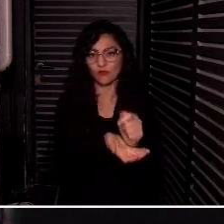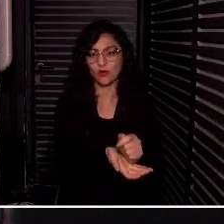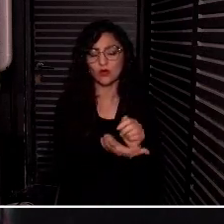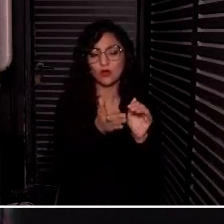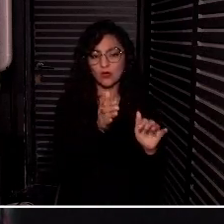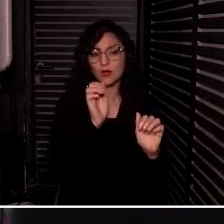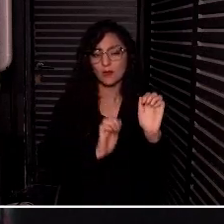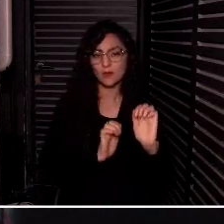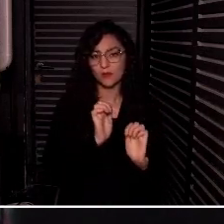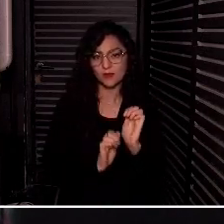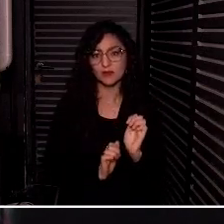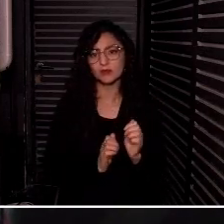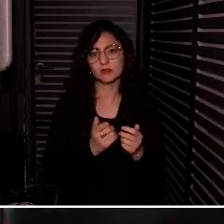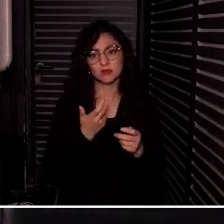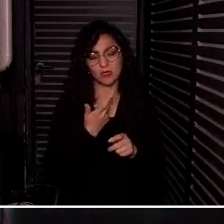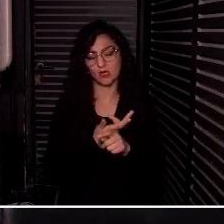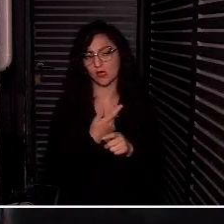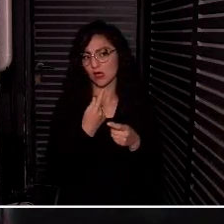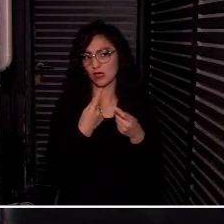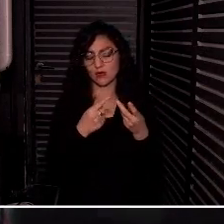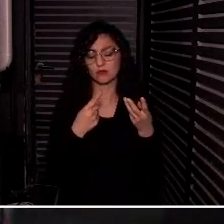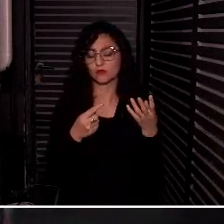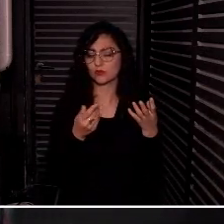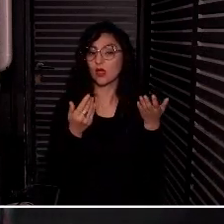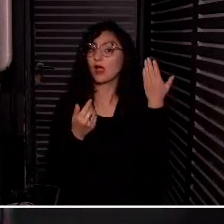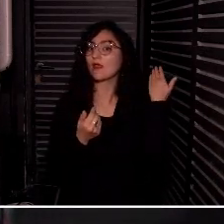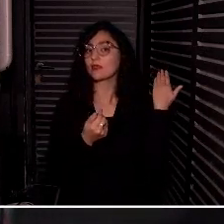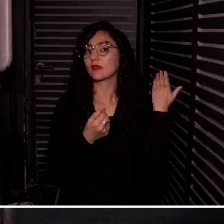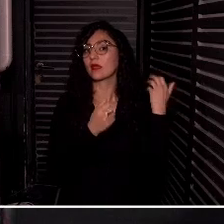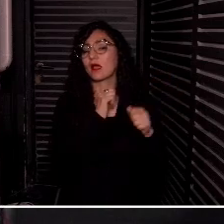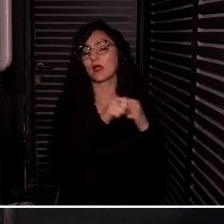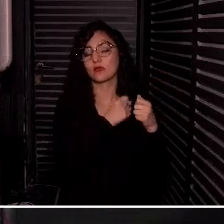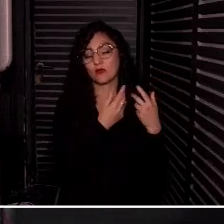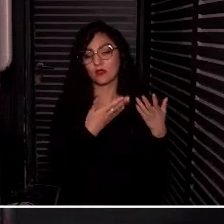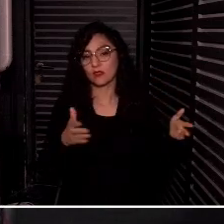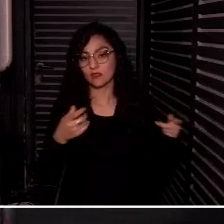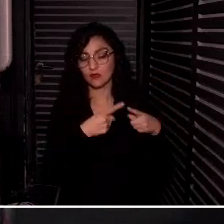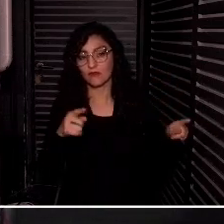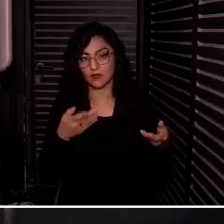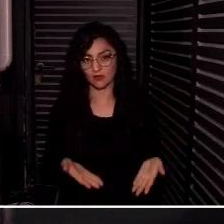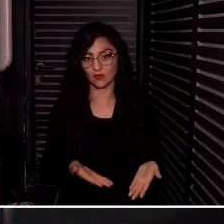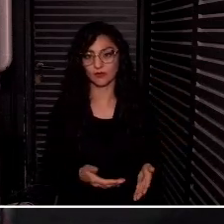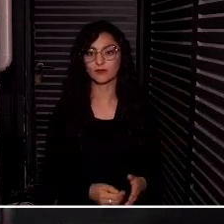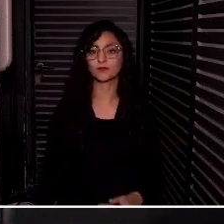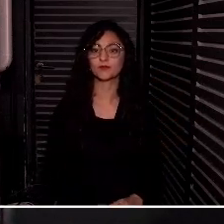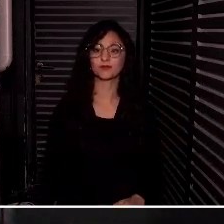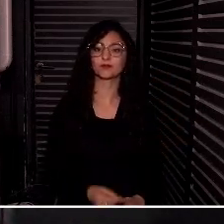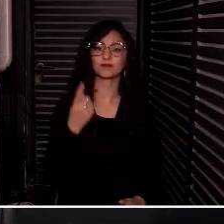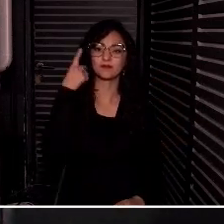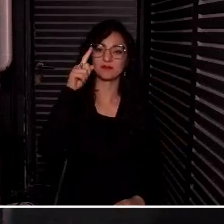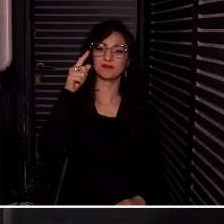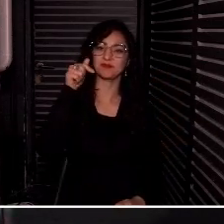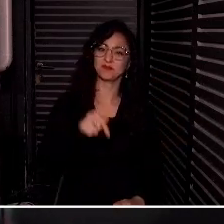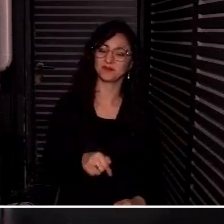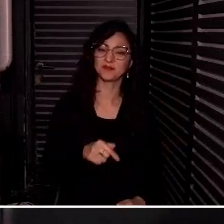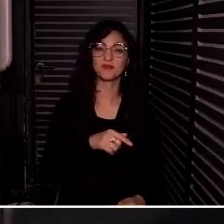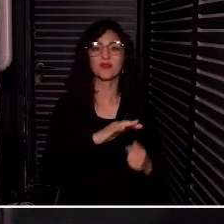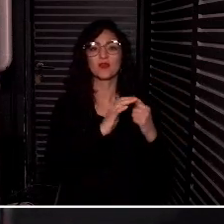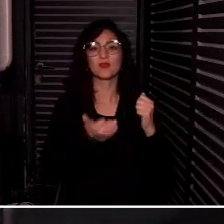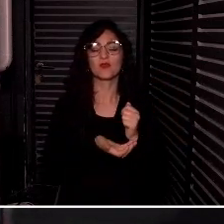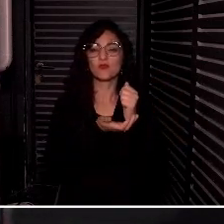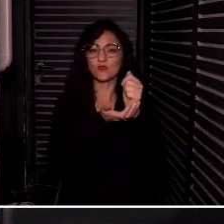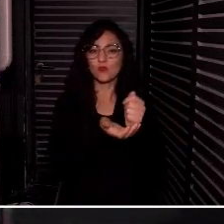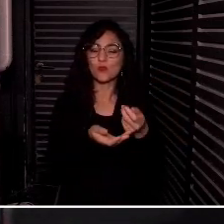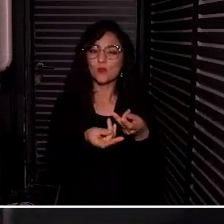empresarial que en Chile en los años 60 prácticamente eraa muy distinto el de ahora eh Pero tenemos financiamiento público hoy